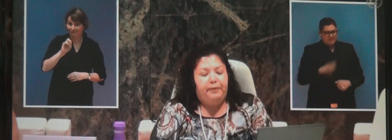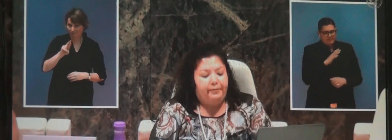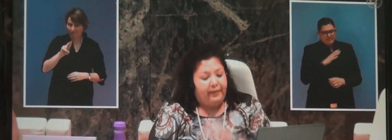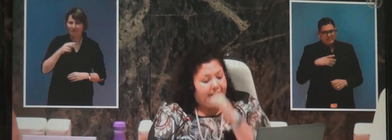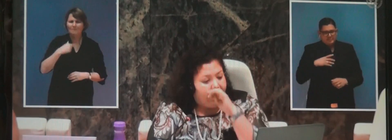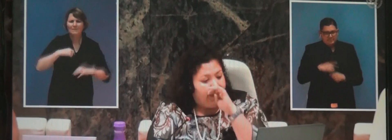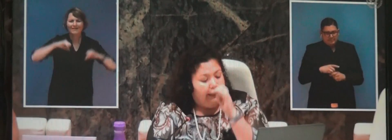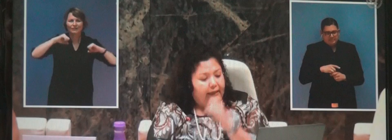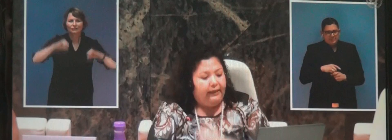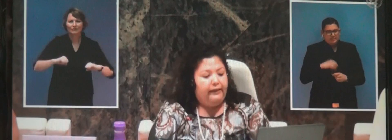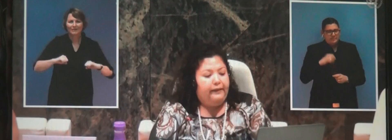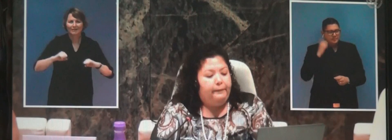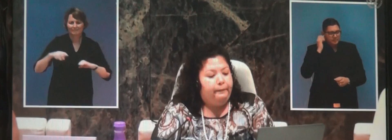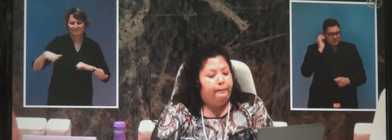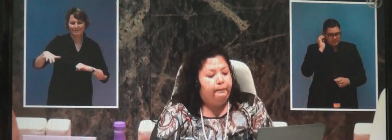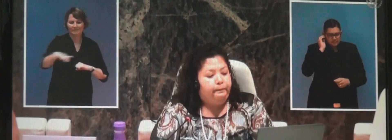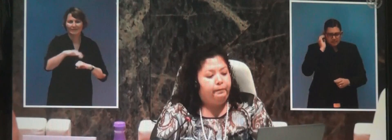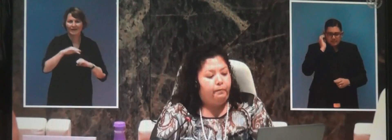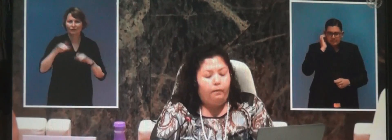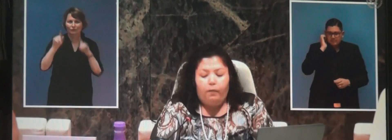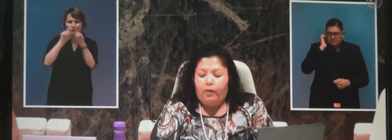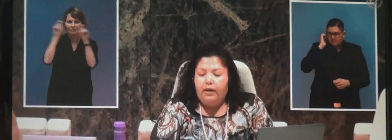Me permite